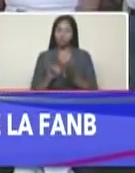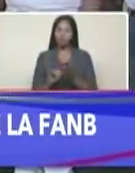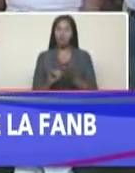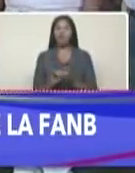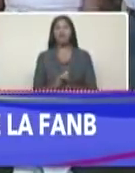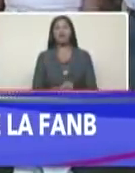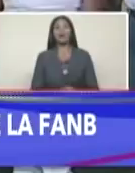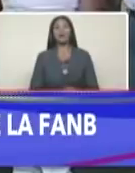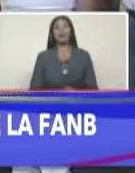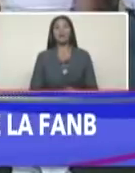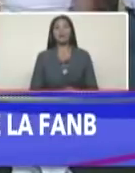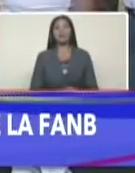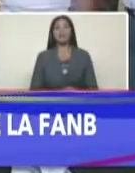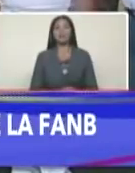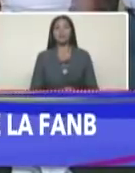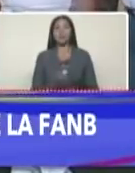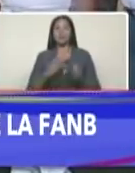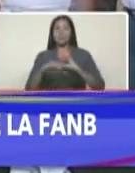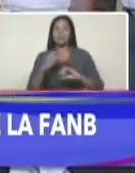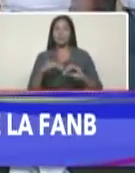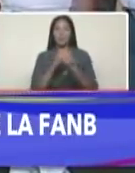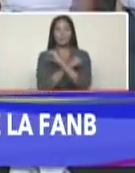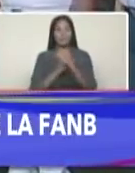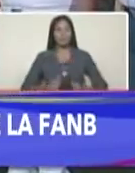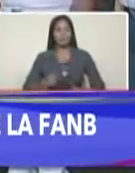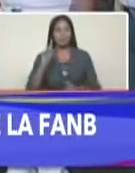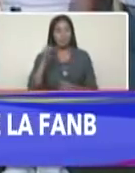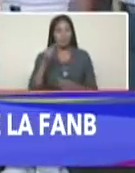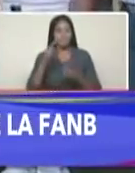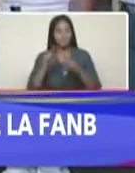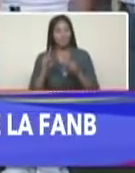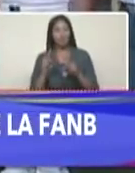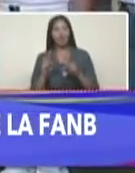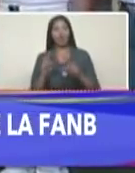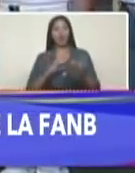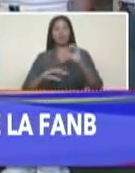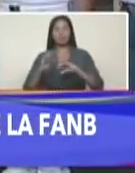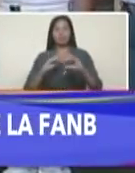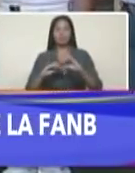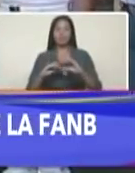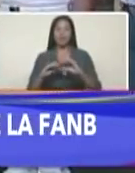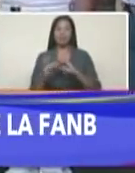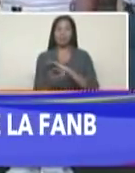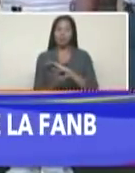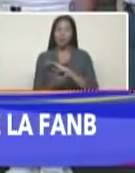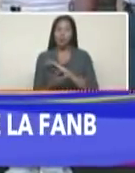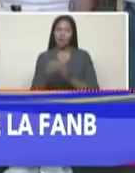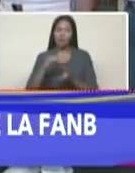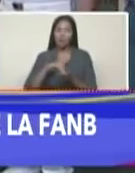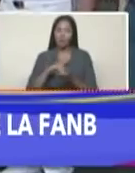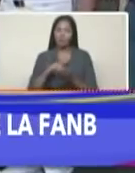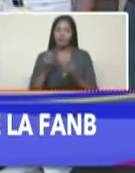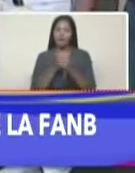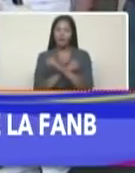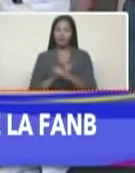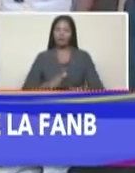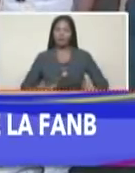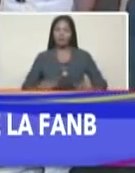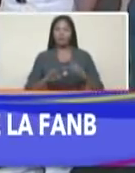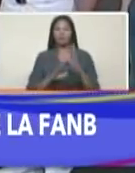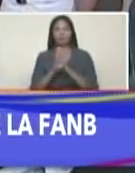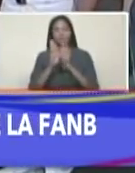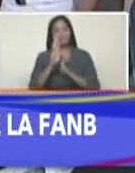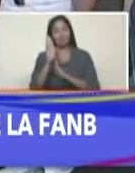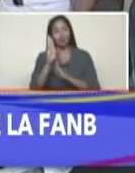a las ciencias militares, pero también la ciencia y tecnología aplicada al desarrollo